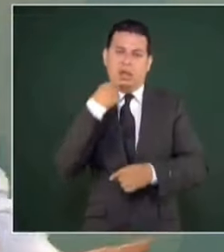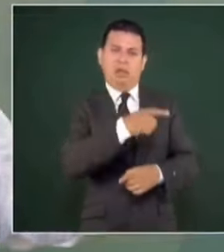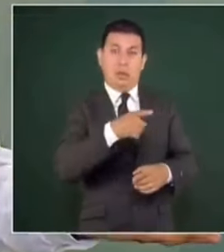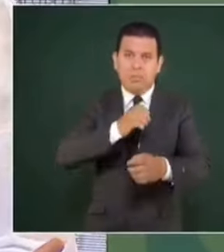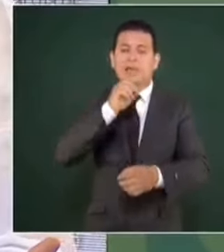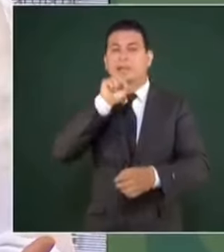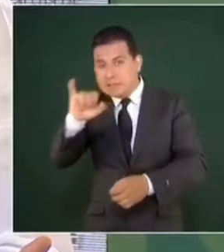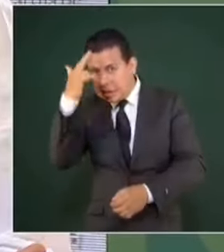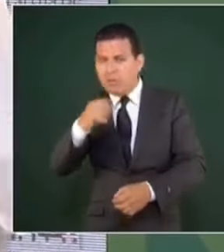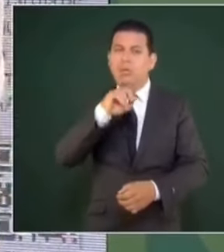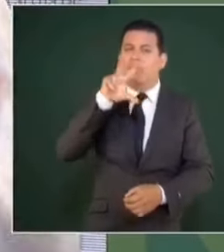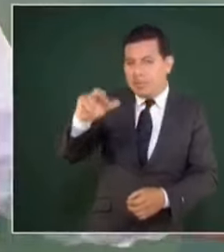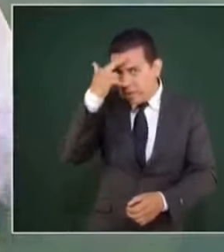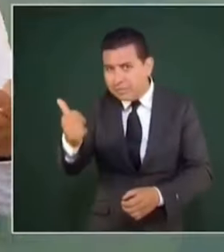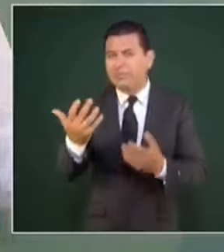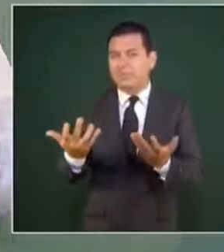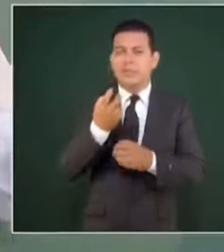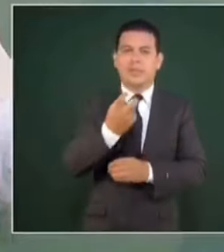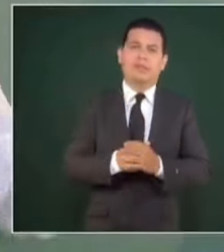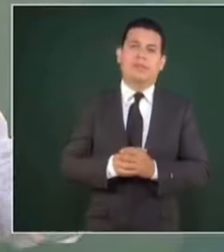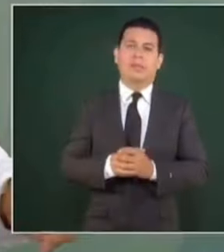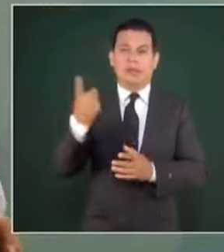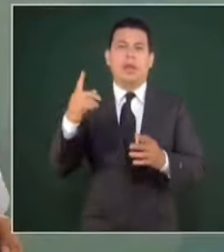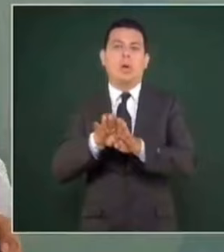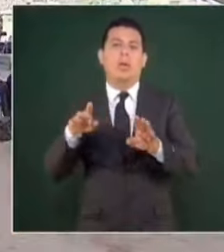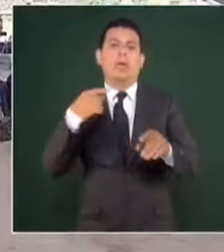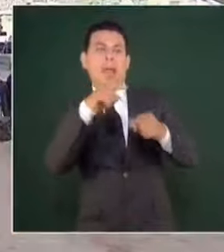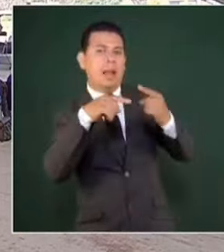tiene que probar. A ver, ¿dónde está